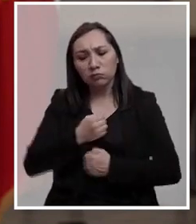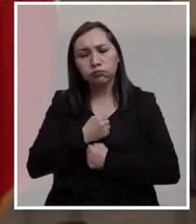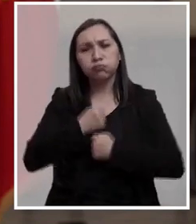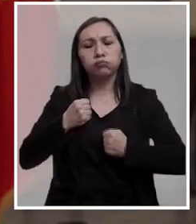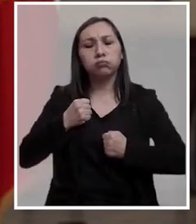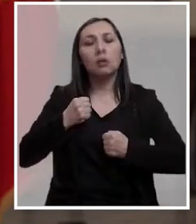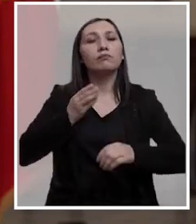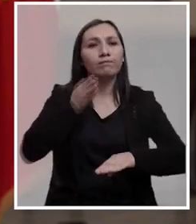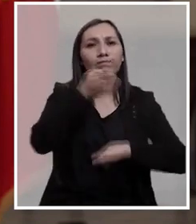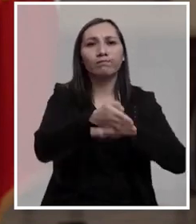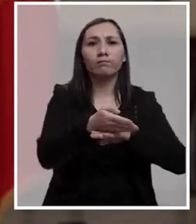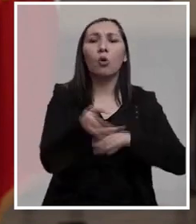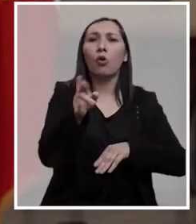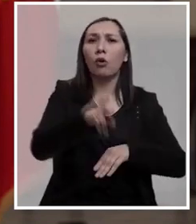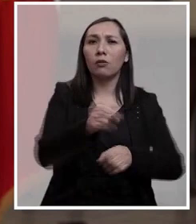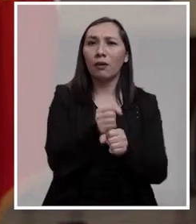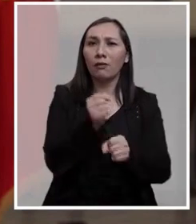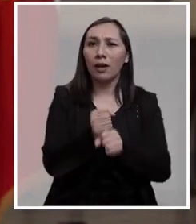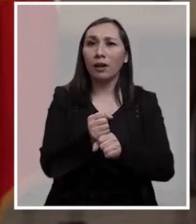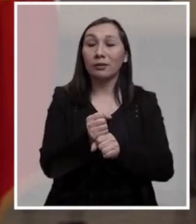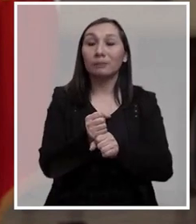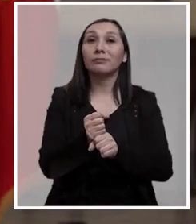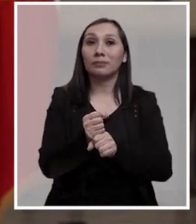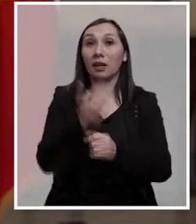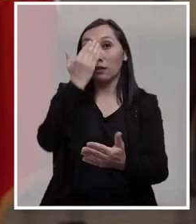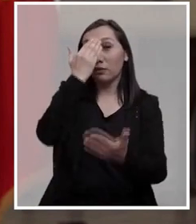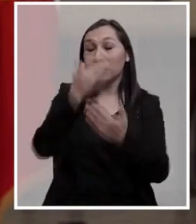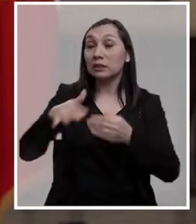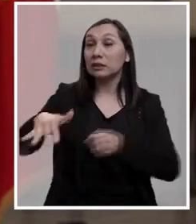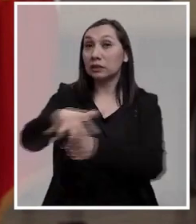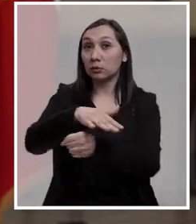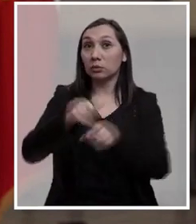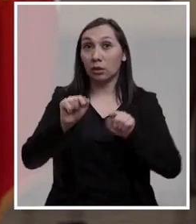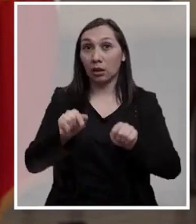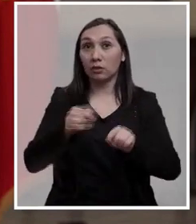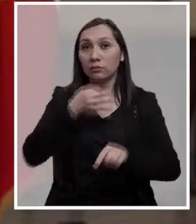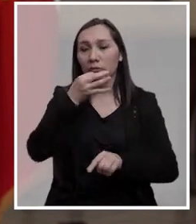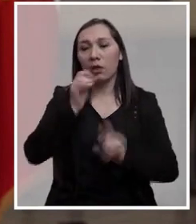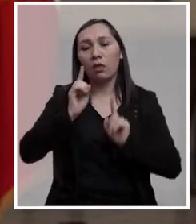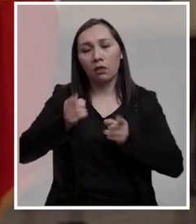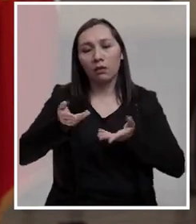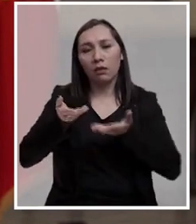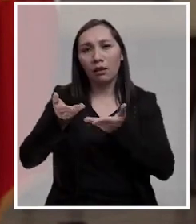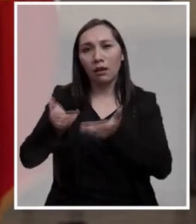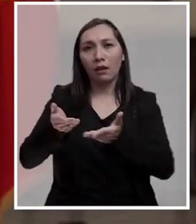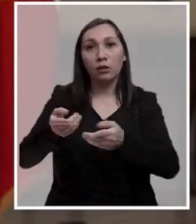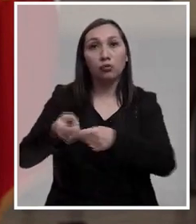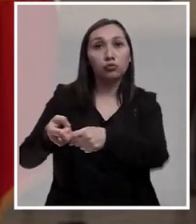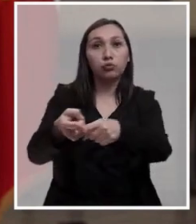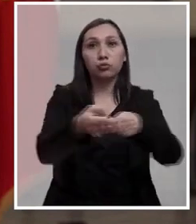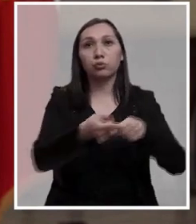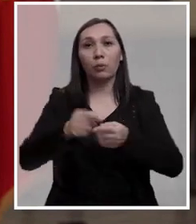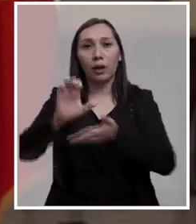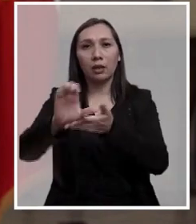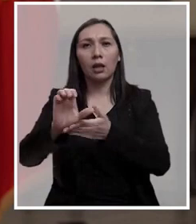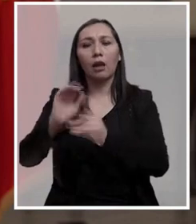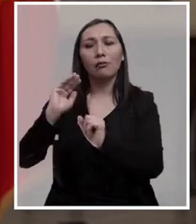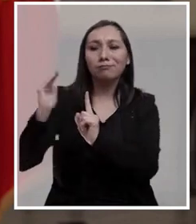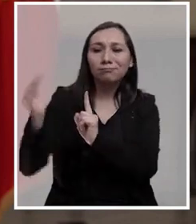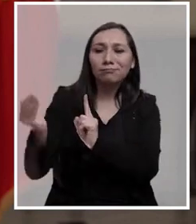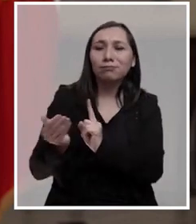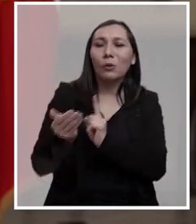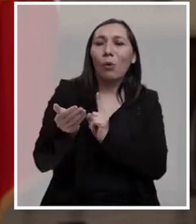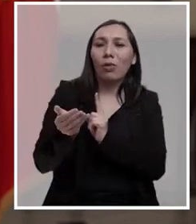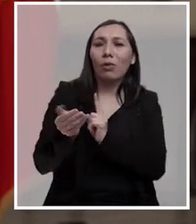fuerzas para volver a trabajar Quienes se enfrentan a situaciones como esta merecen que la sociedad y el estado los proteja